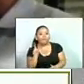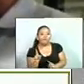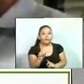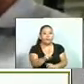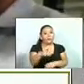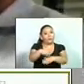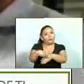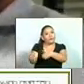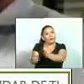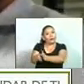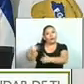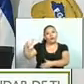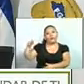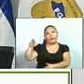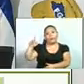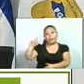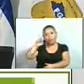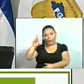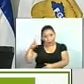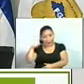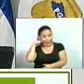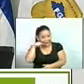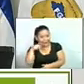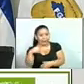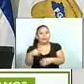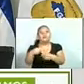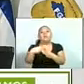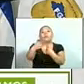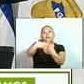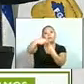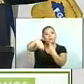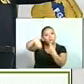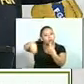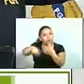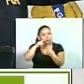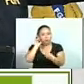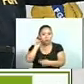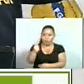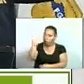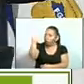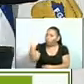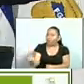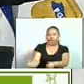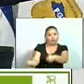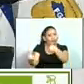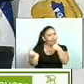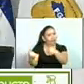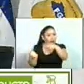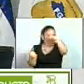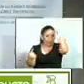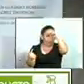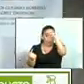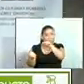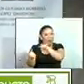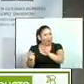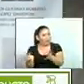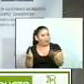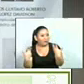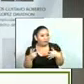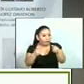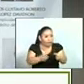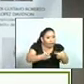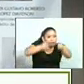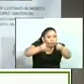Guillermo Gallegos, diputado de Gana. Aseguró que el trabajo del fiscal ha sido tan bueno, tan solo el hecho de dejar tras las rejas a más de